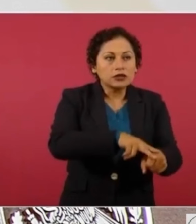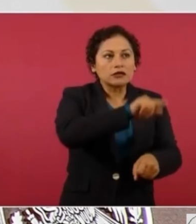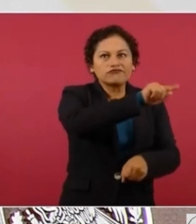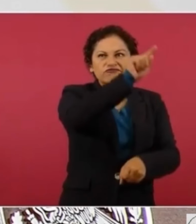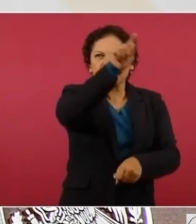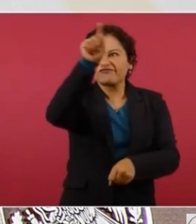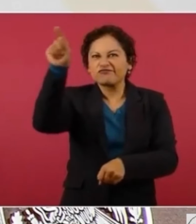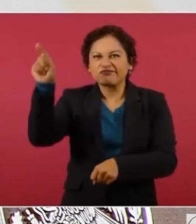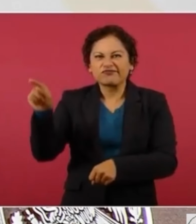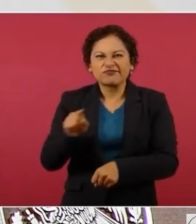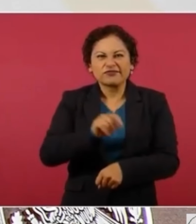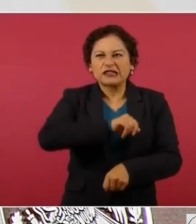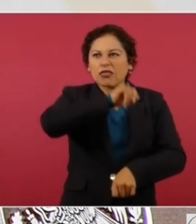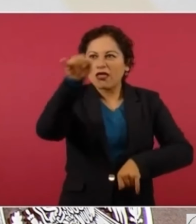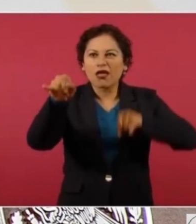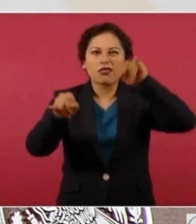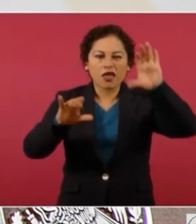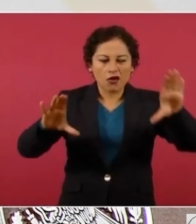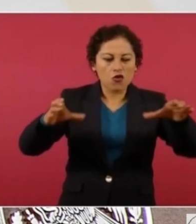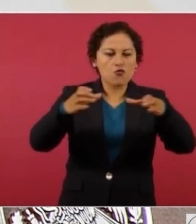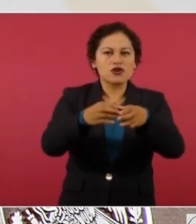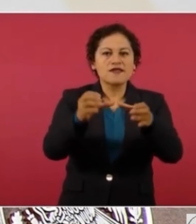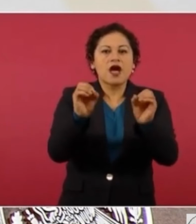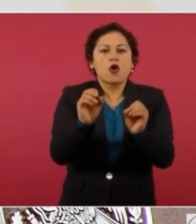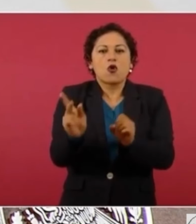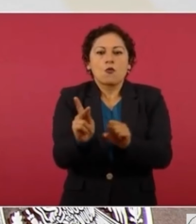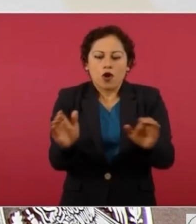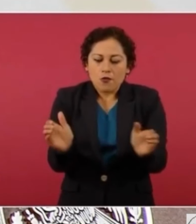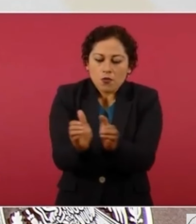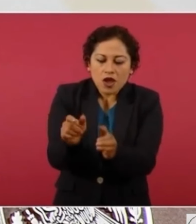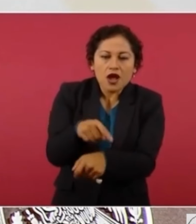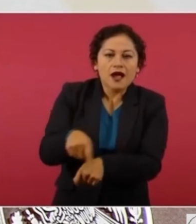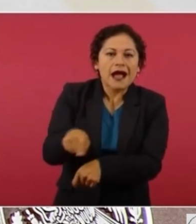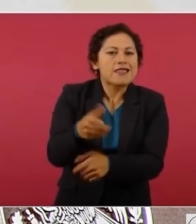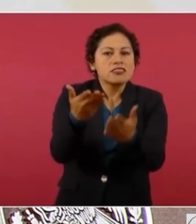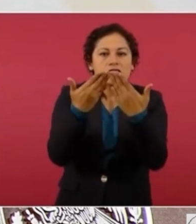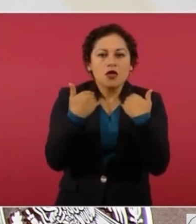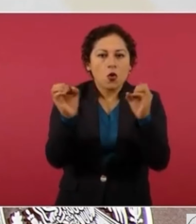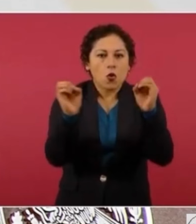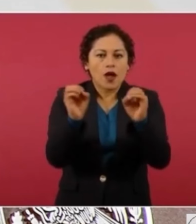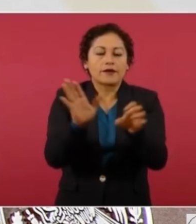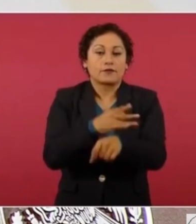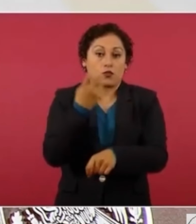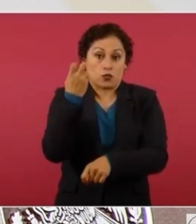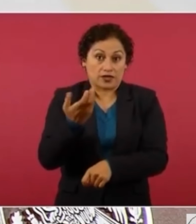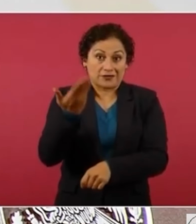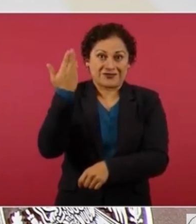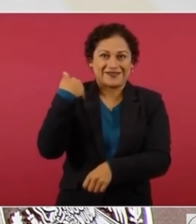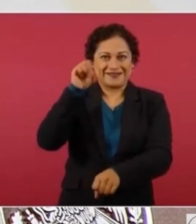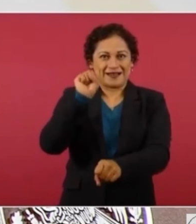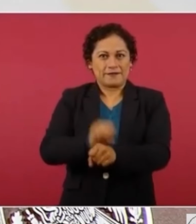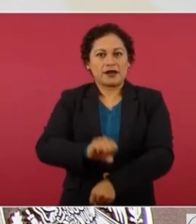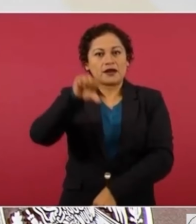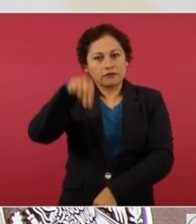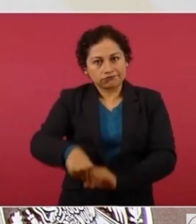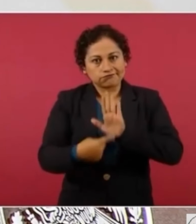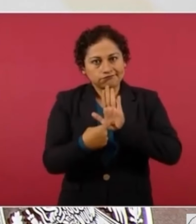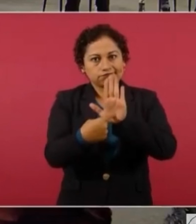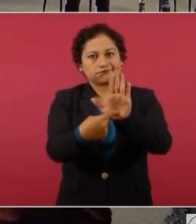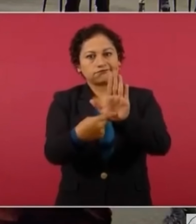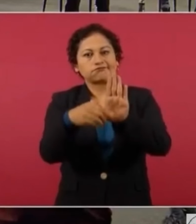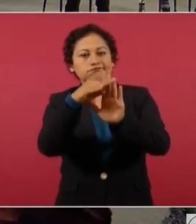remotos, municipios más pequeños o de alta marginación. Por eso la semana pasada presentamos aquí la oferta